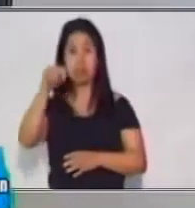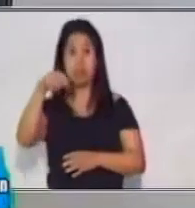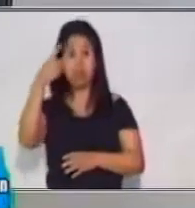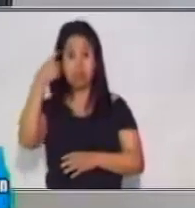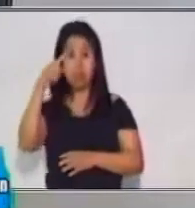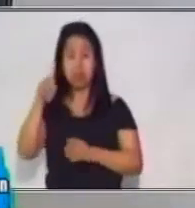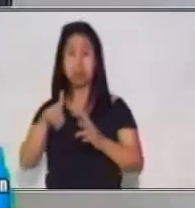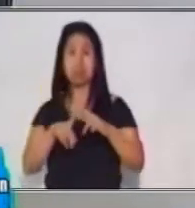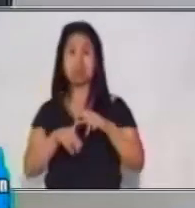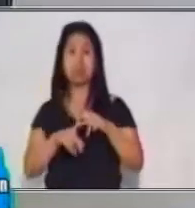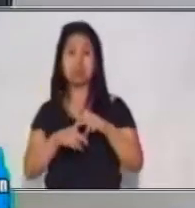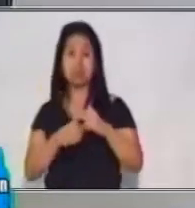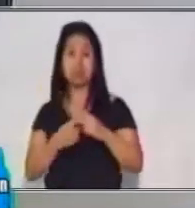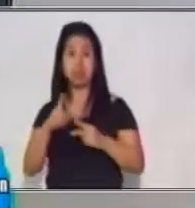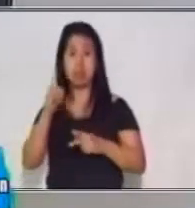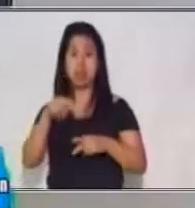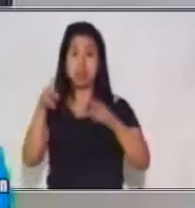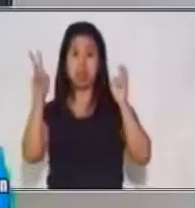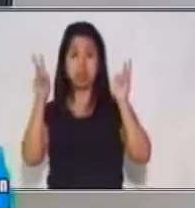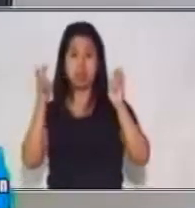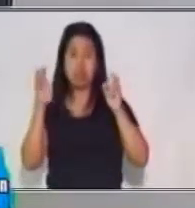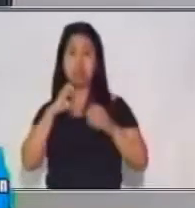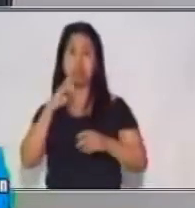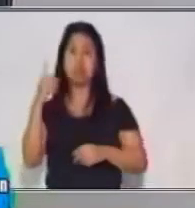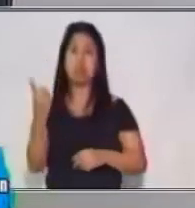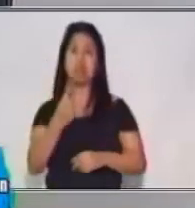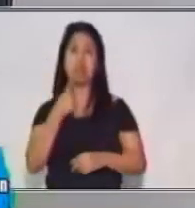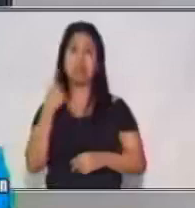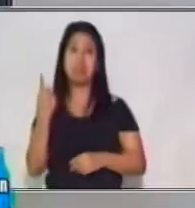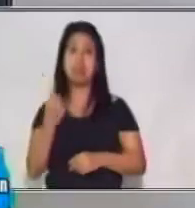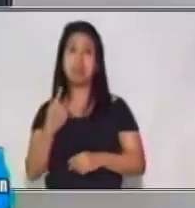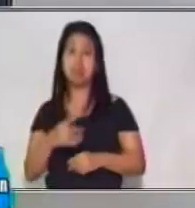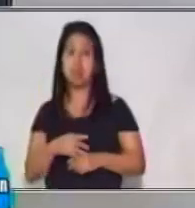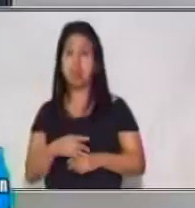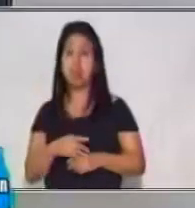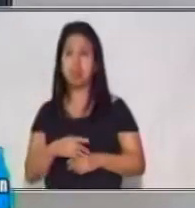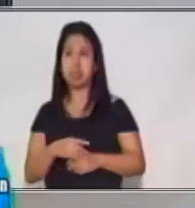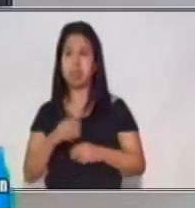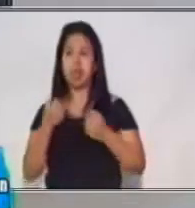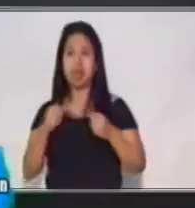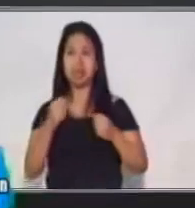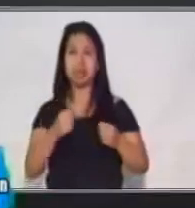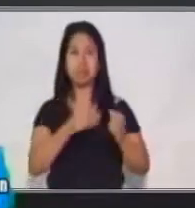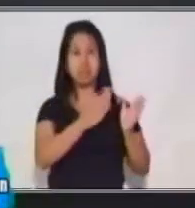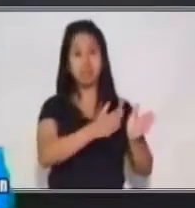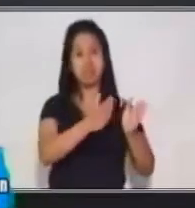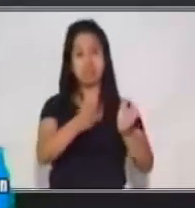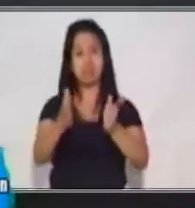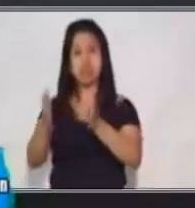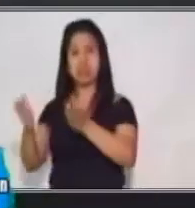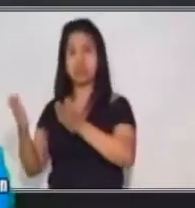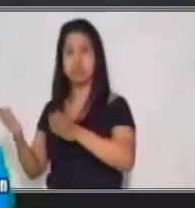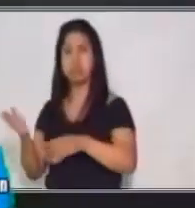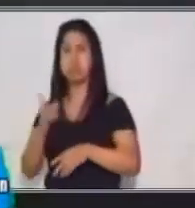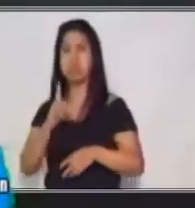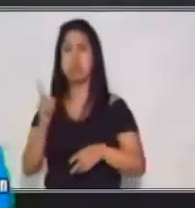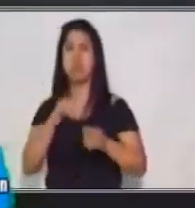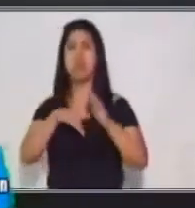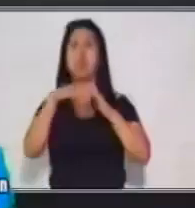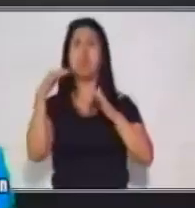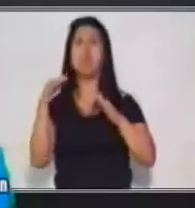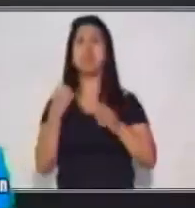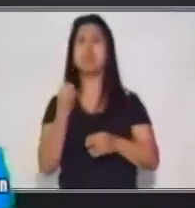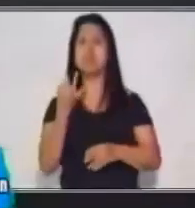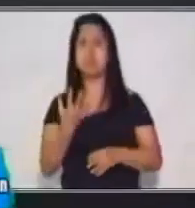Después vamos a ir trabajando poco a poco problemas como este, sin tener encuestas y sin